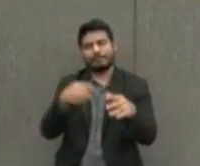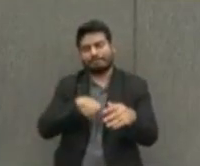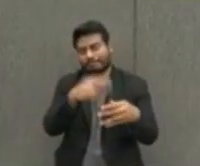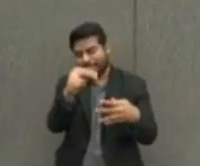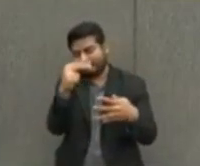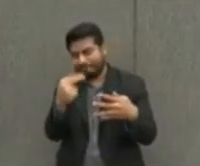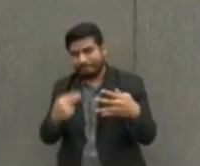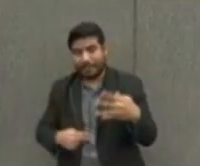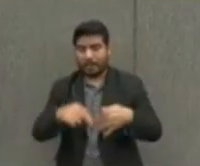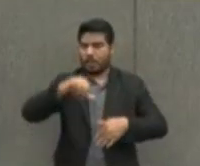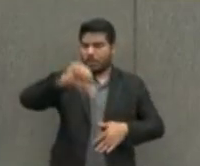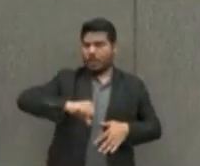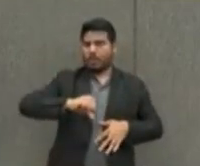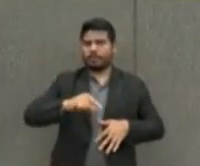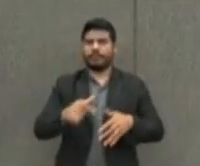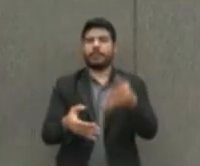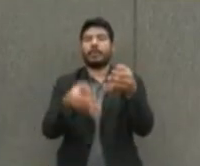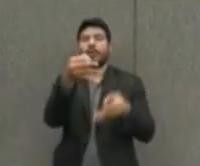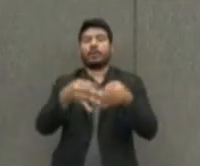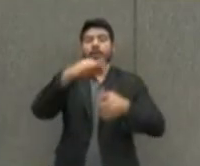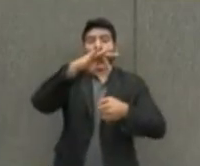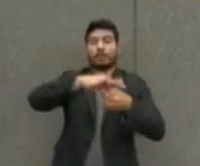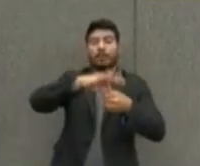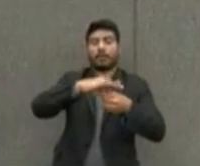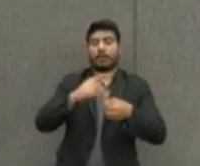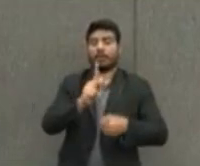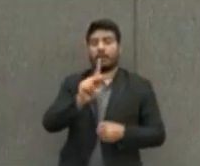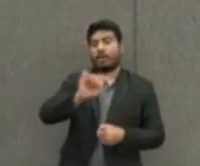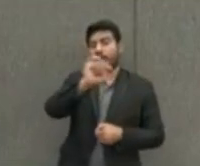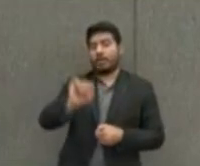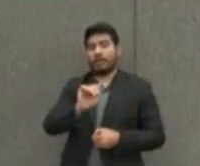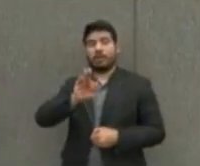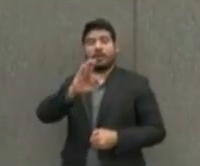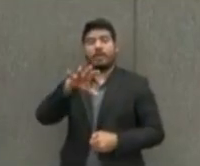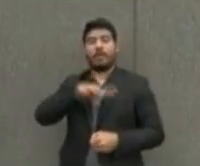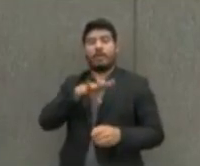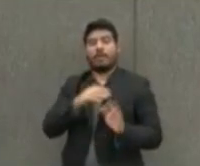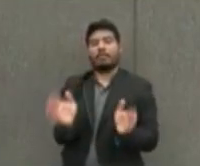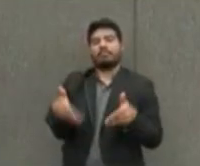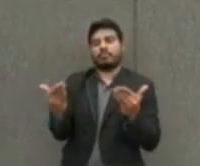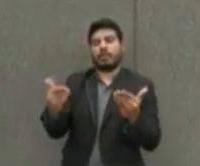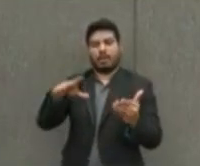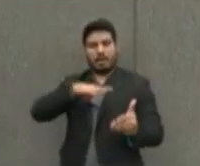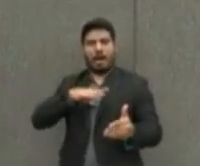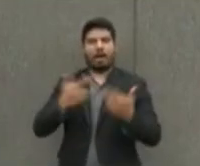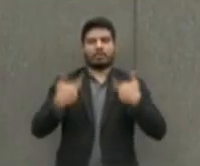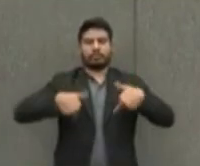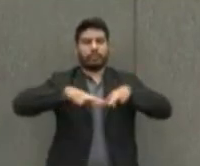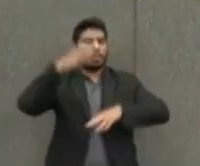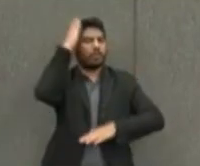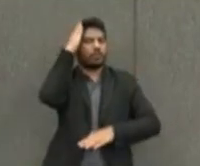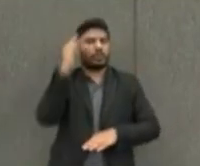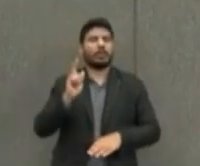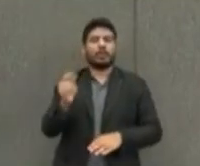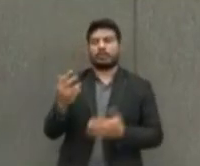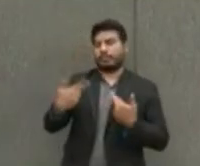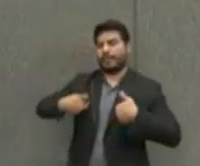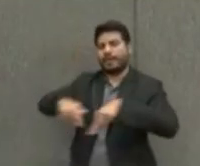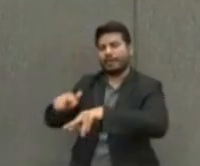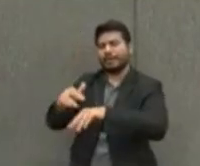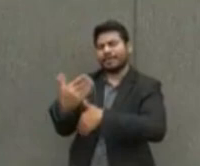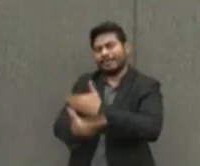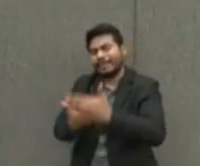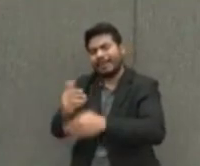el tribunal electoral del poder judicial de la federación secuestra presente representado por mi muy